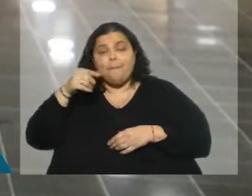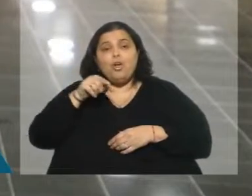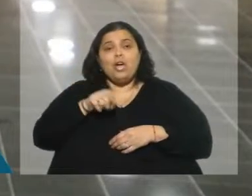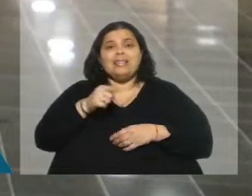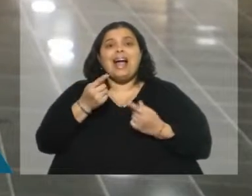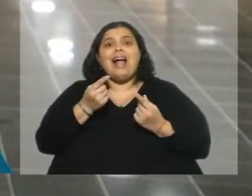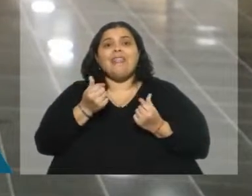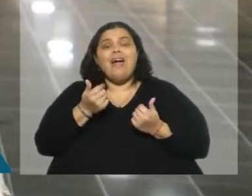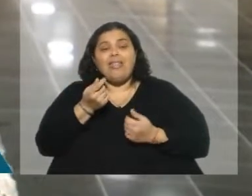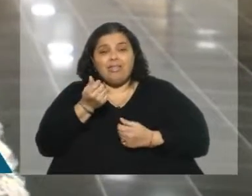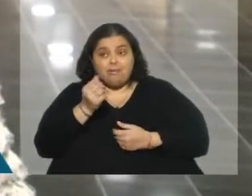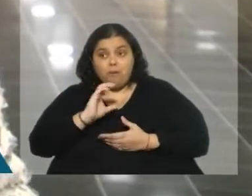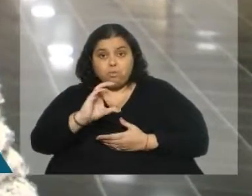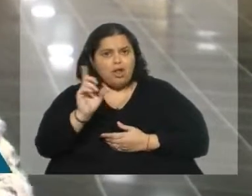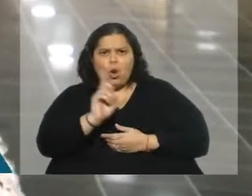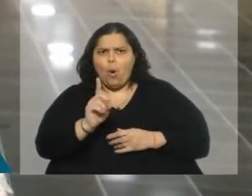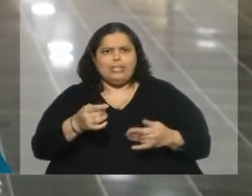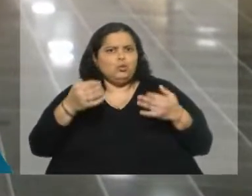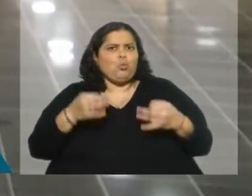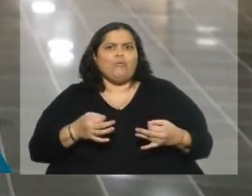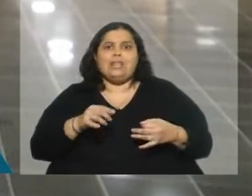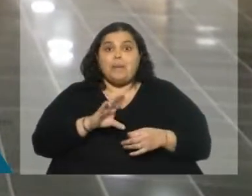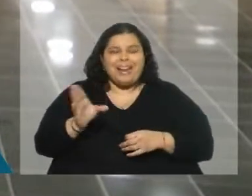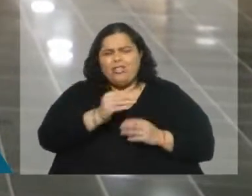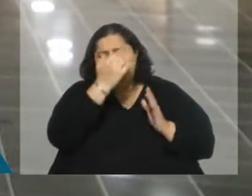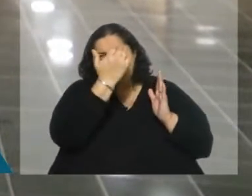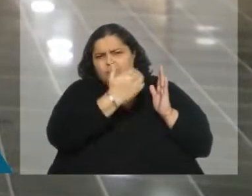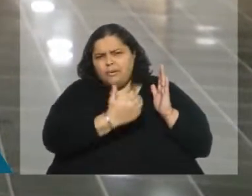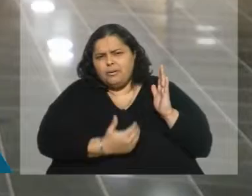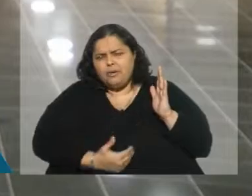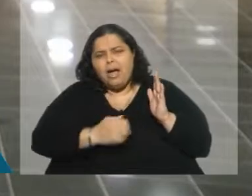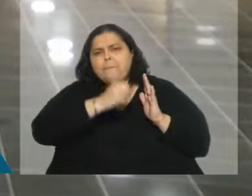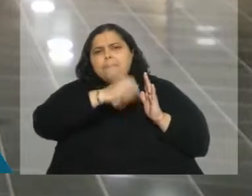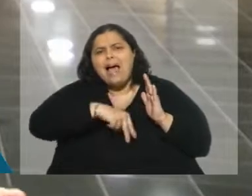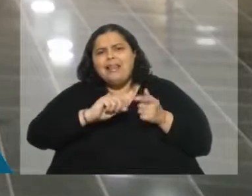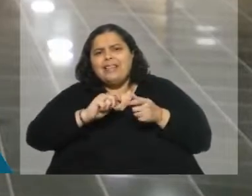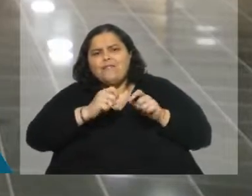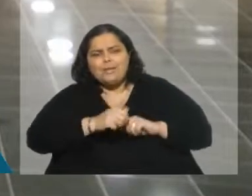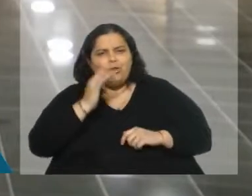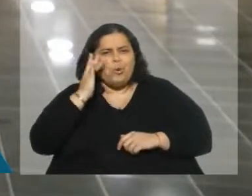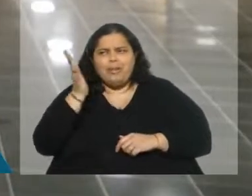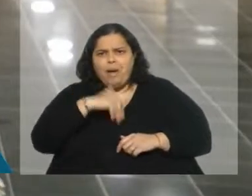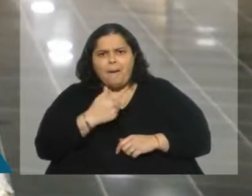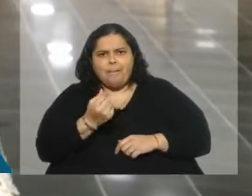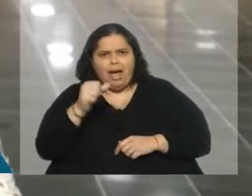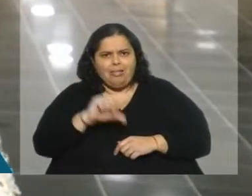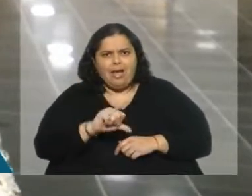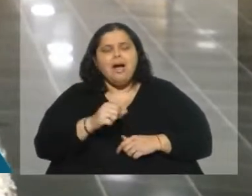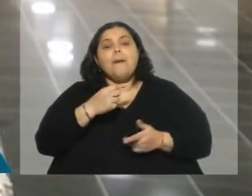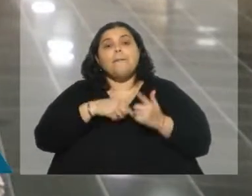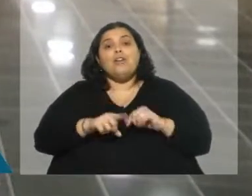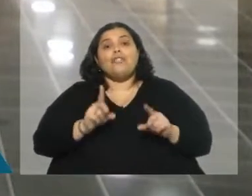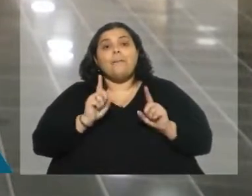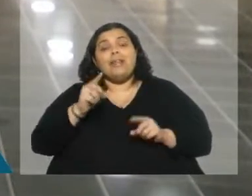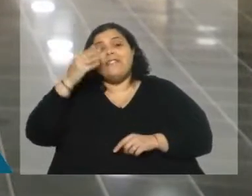de dinero no es suficiente para todos los planes que se pretenden llevar adelante en materia de transformación educativa y también se critica por parte de la